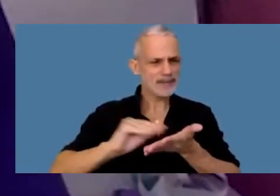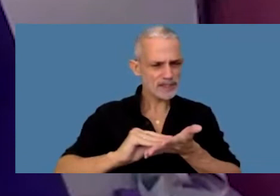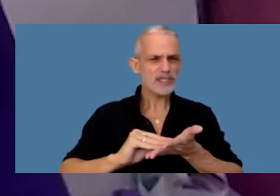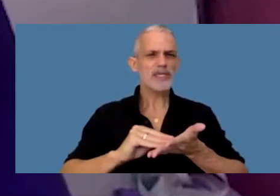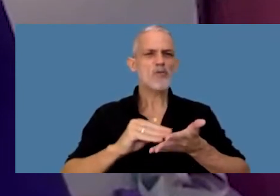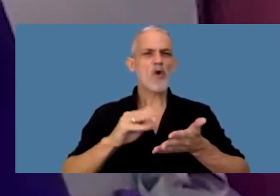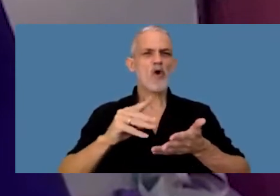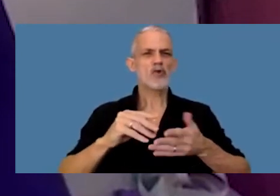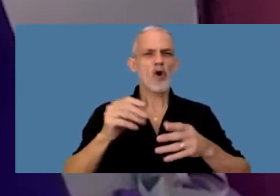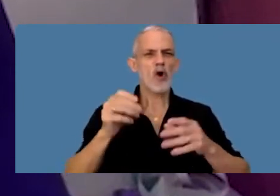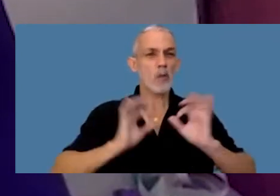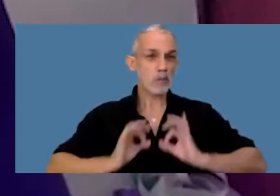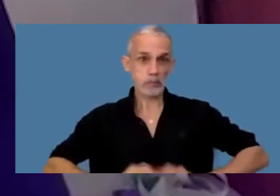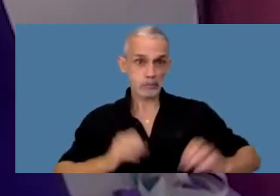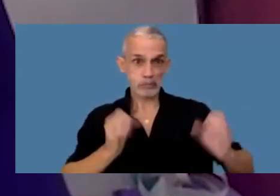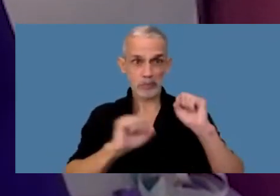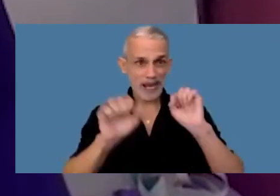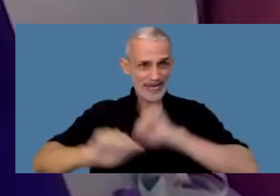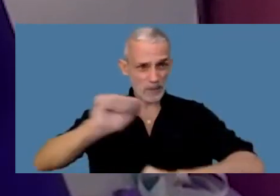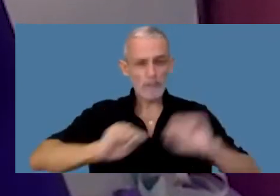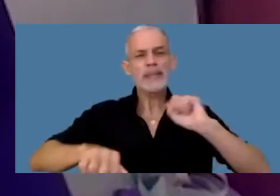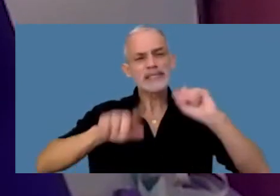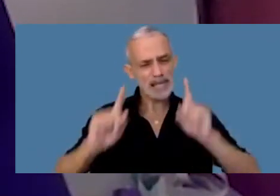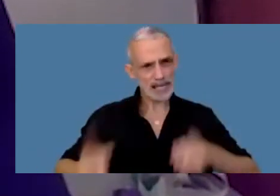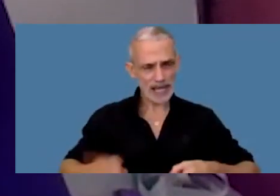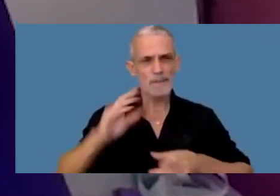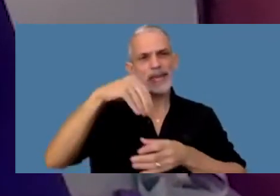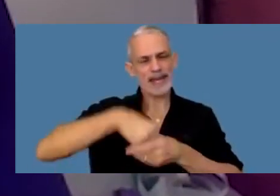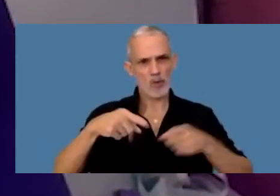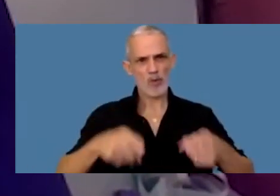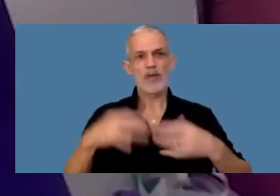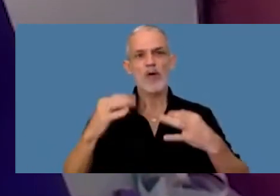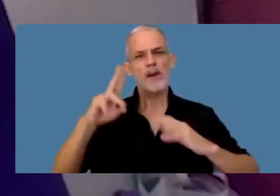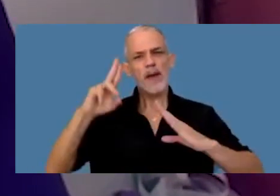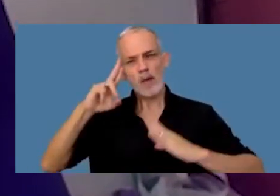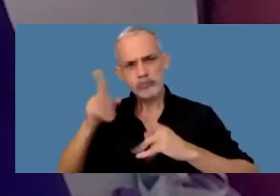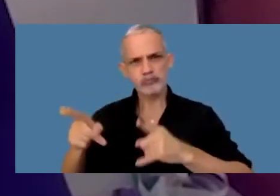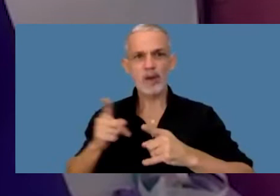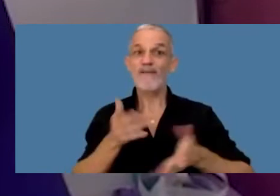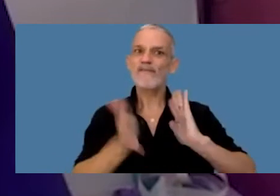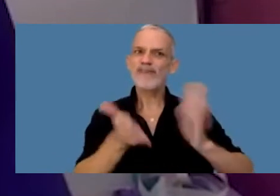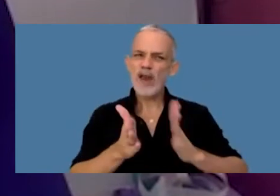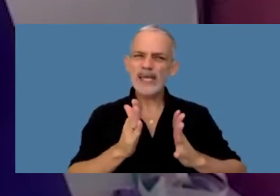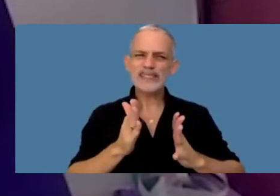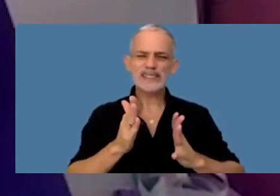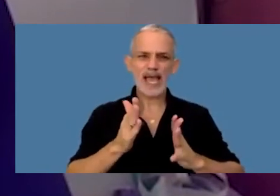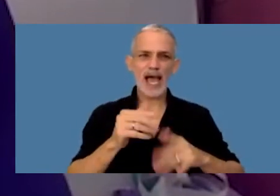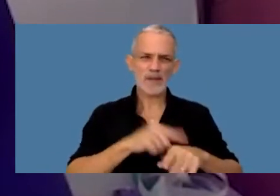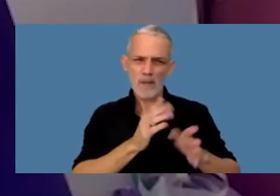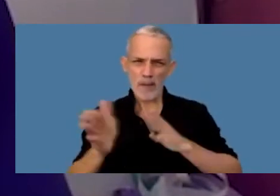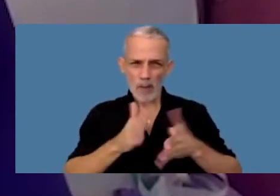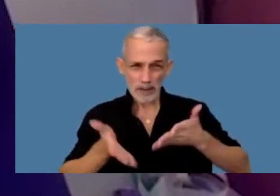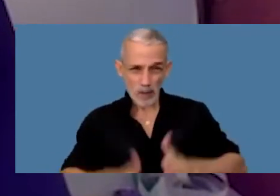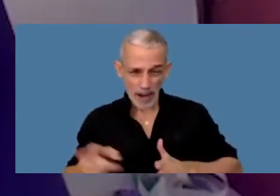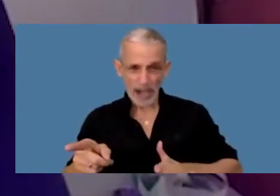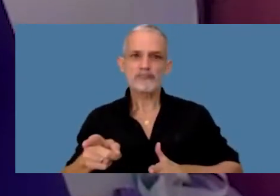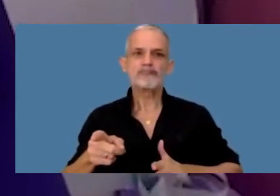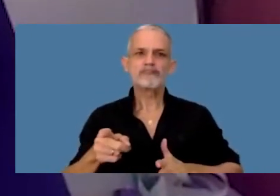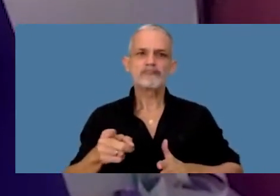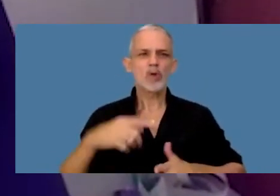que ejerce el personal de salud durante, sea el embarazo, el parto o el posparto.